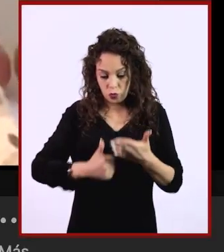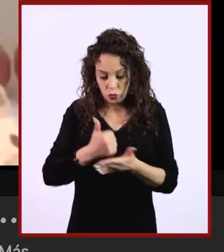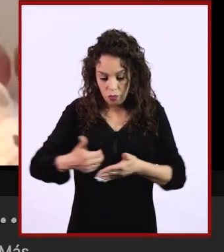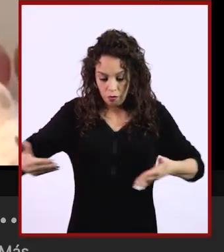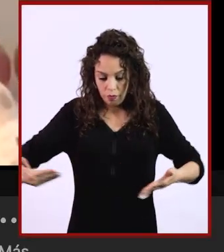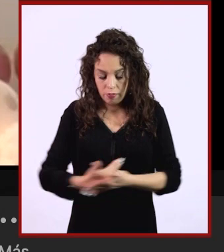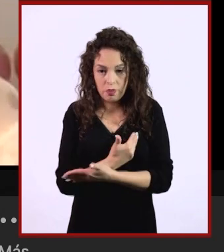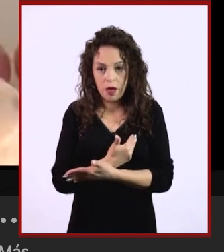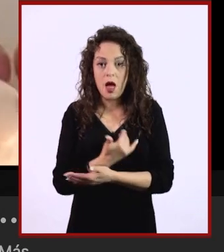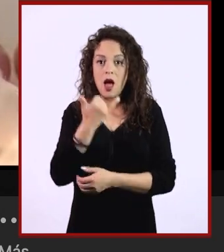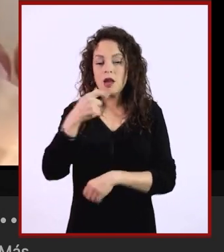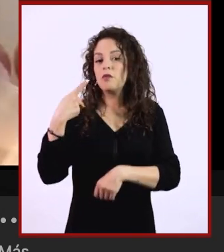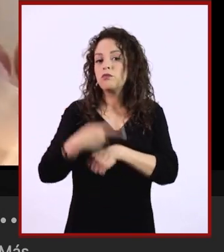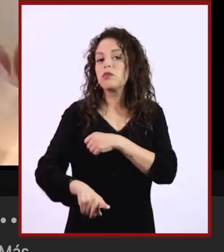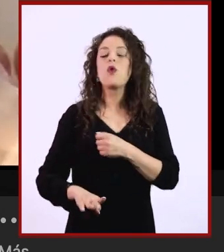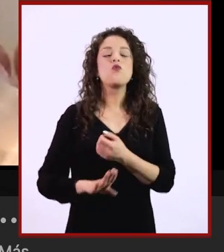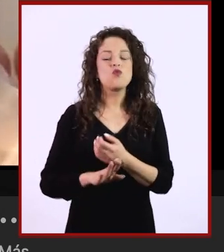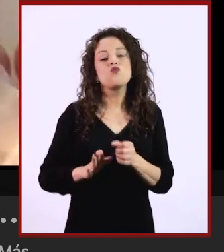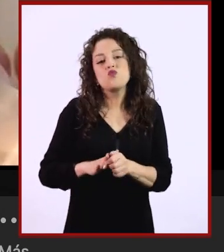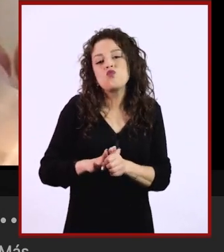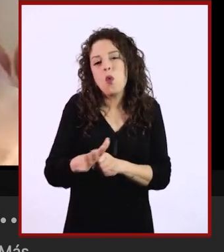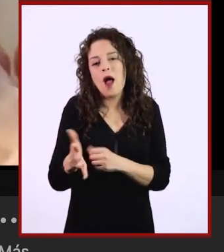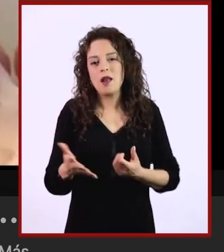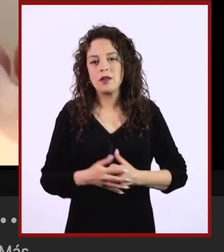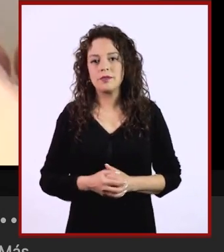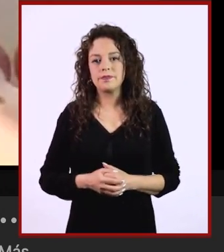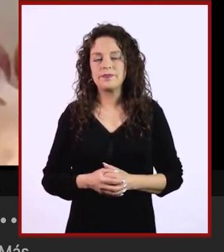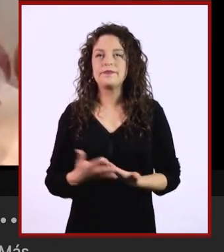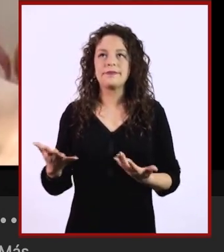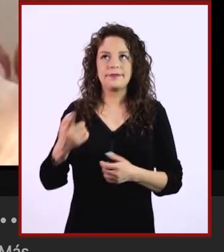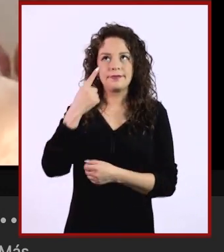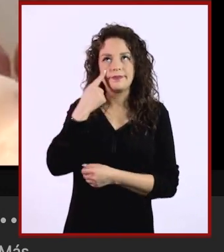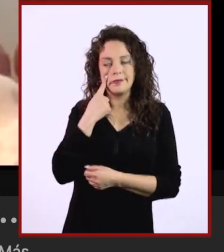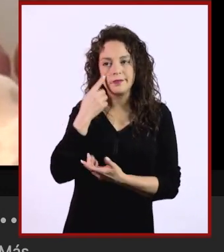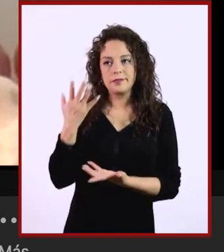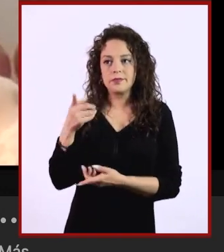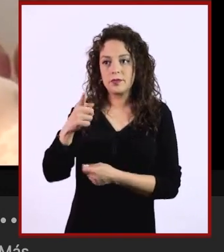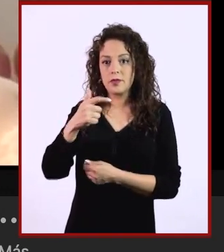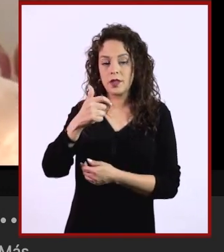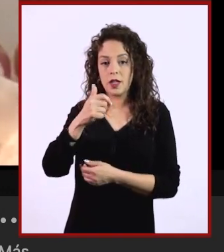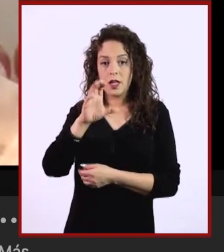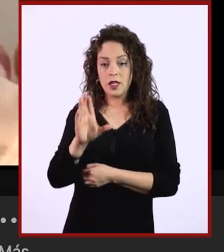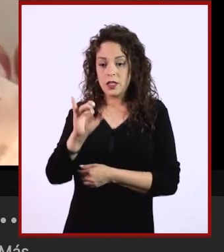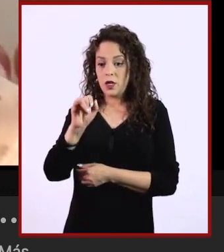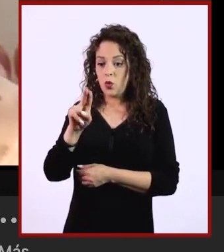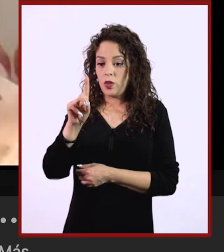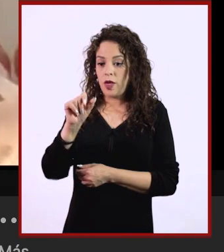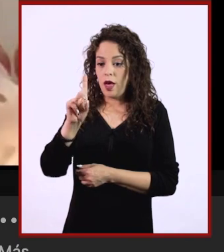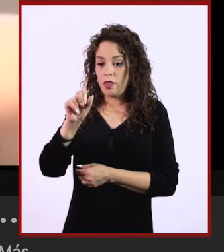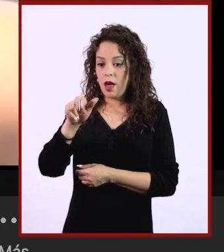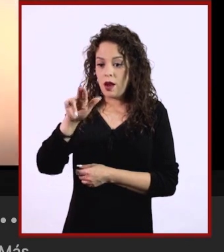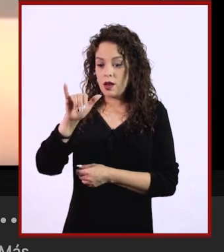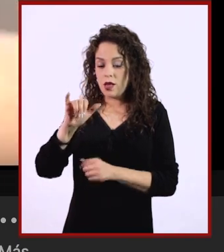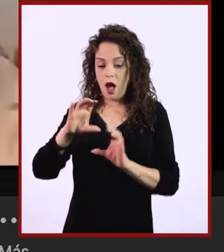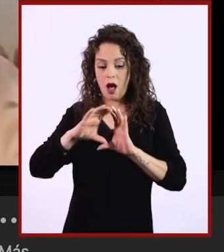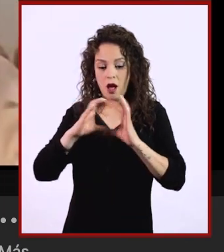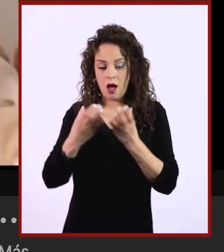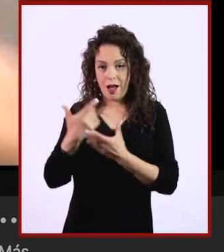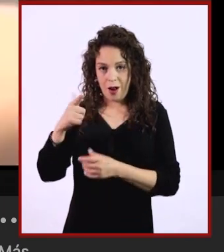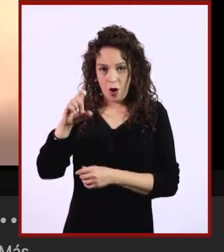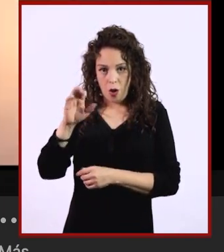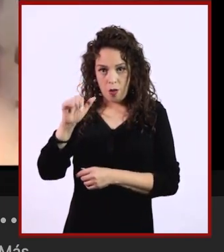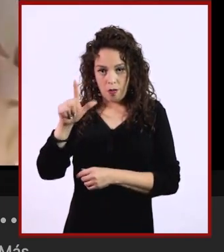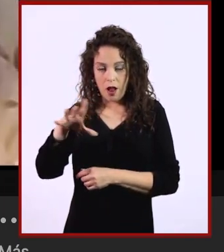Pues mira, básicamente la ciudadanía global es un concepto que tiene una